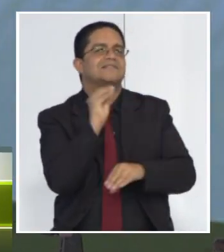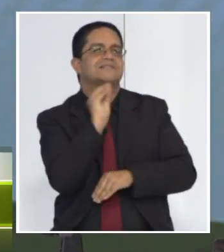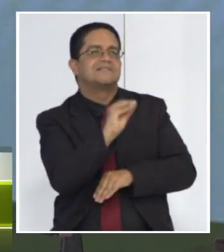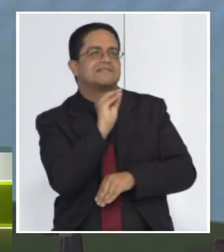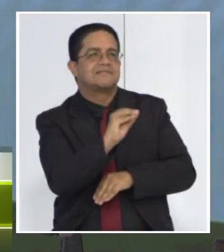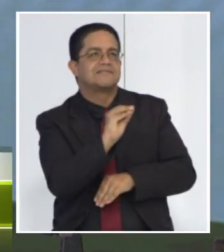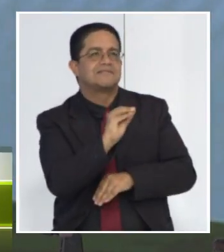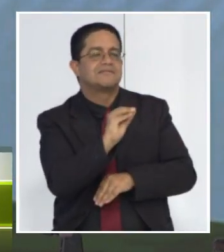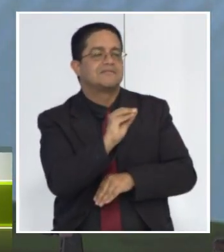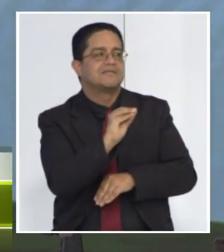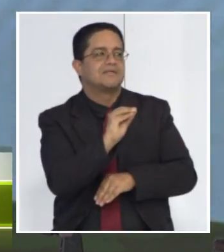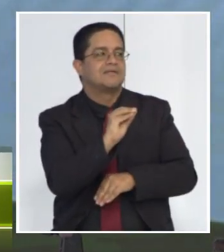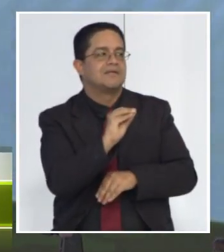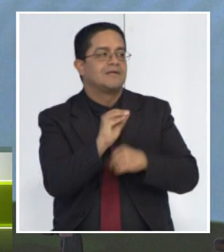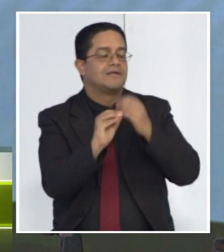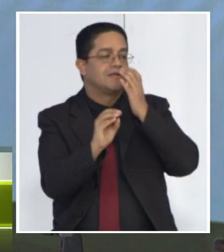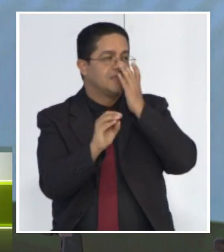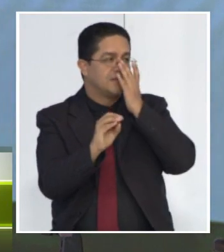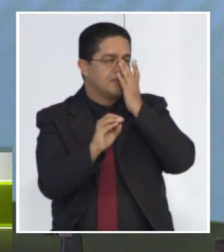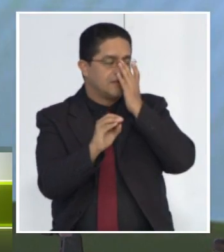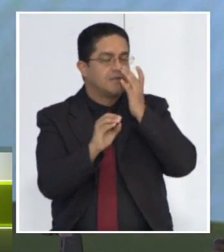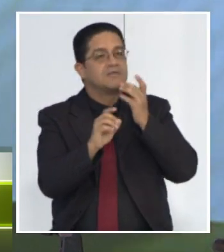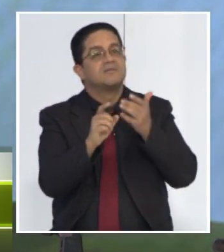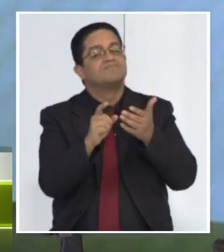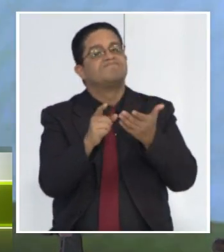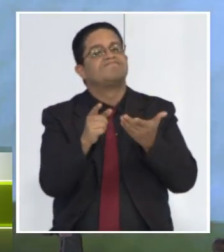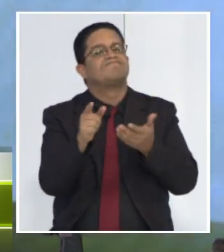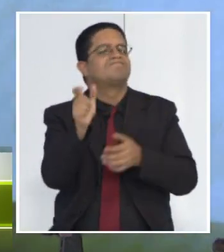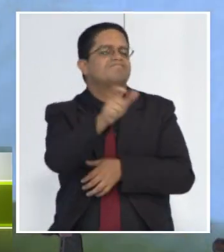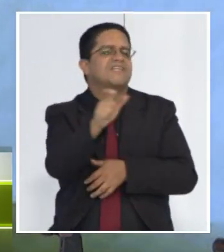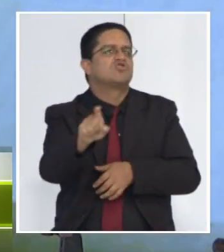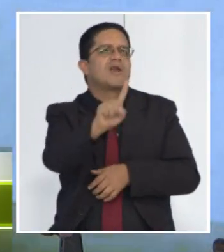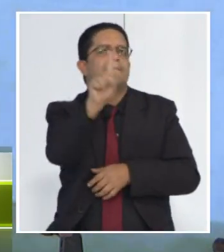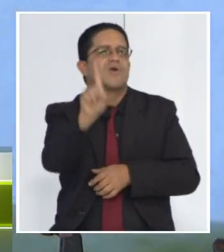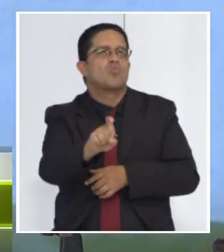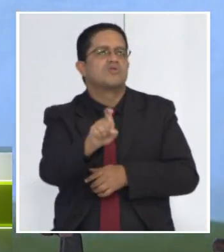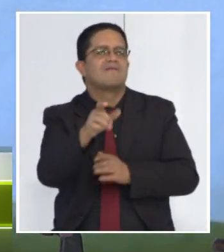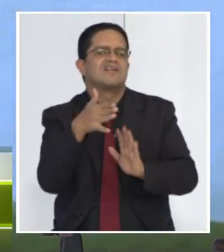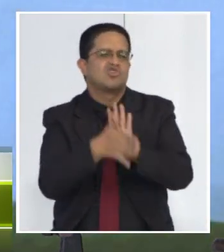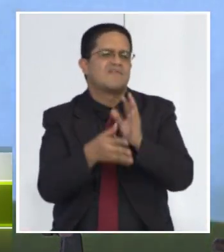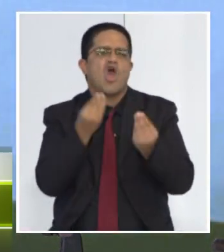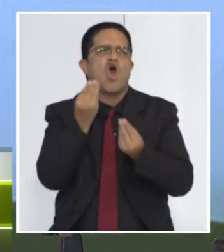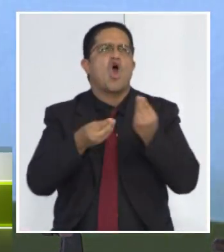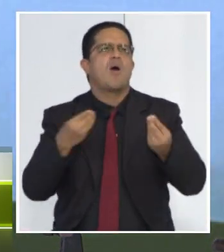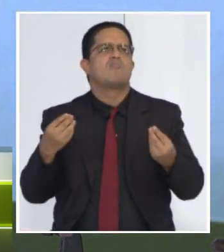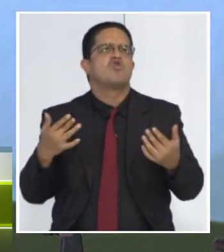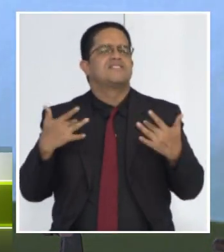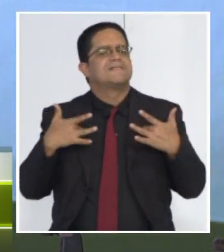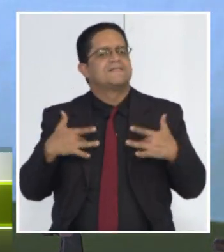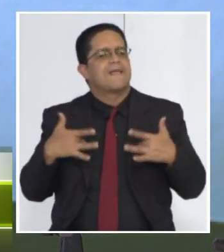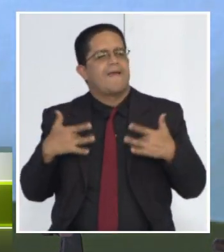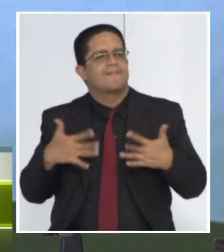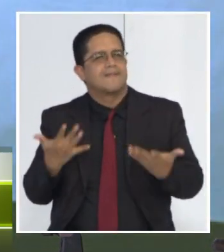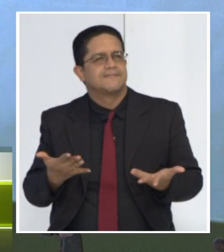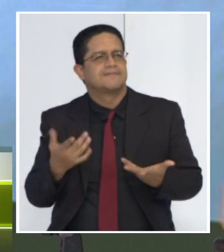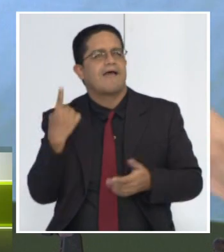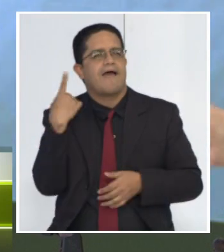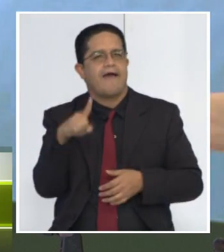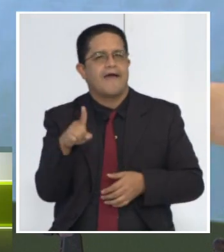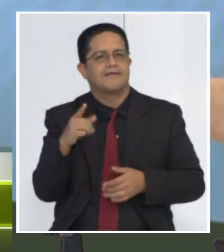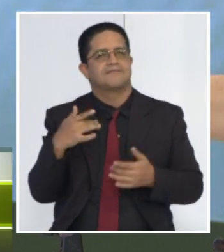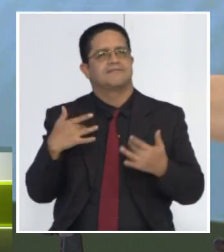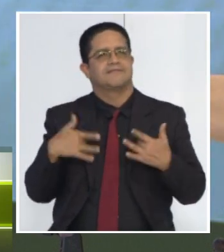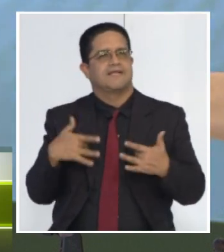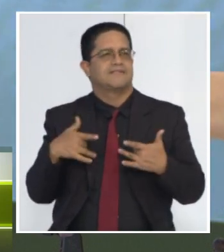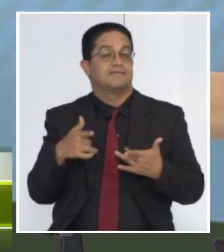esto se me pase por alto. Cuando nos preguntaban los síntomas del dolor, hay un síntoma que no